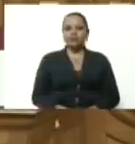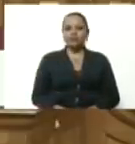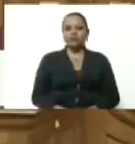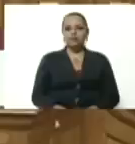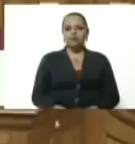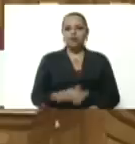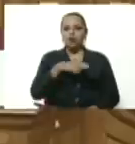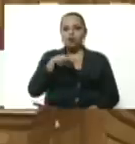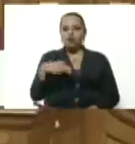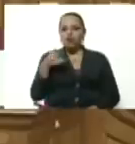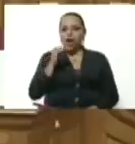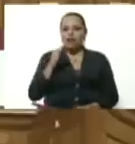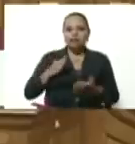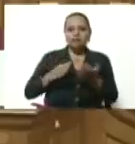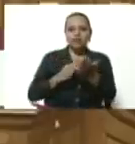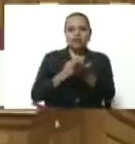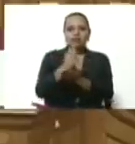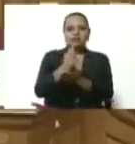lealtad,